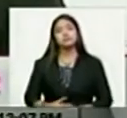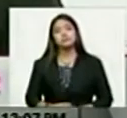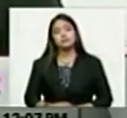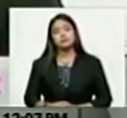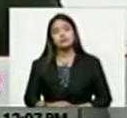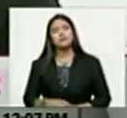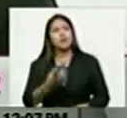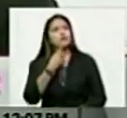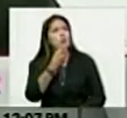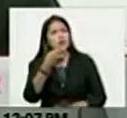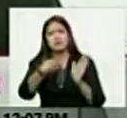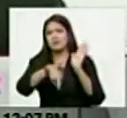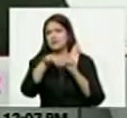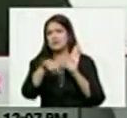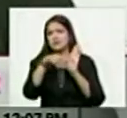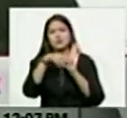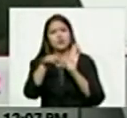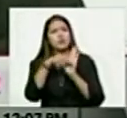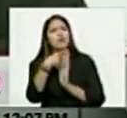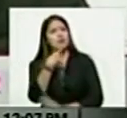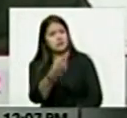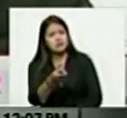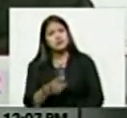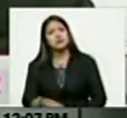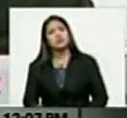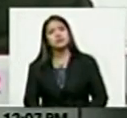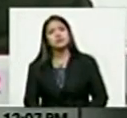y lo he dicho ya en reiteradas oportunidades,